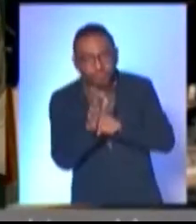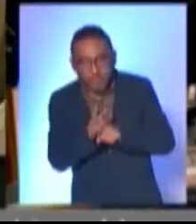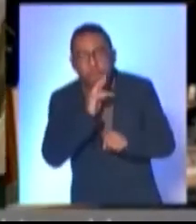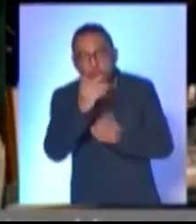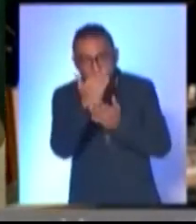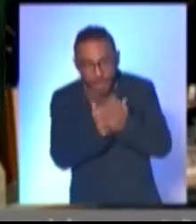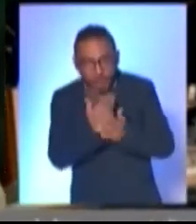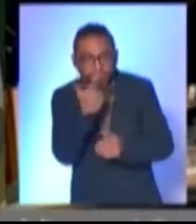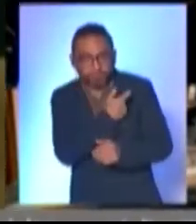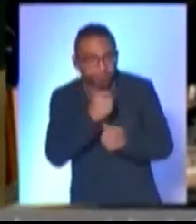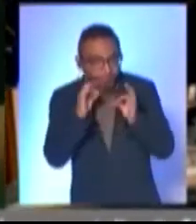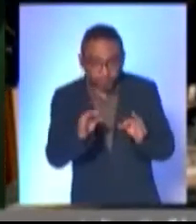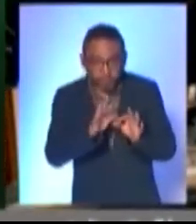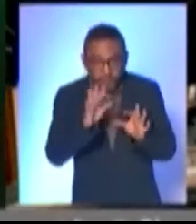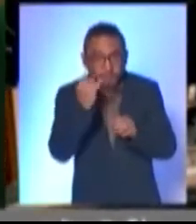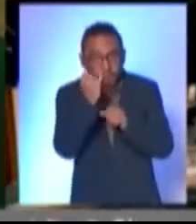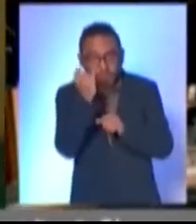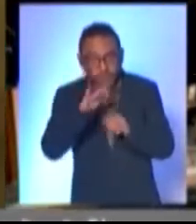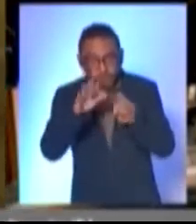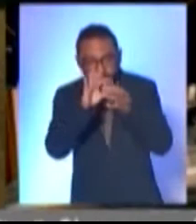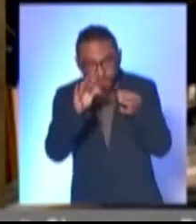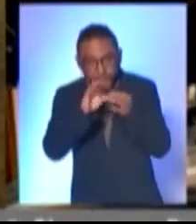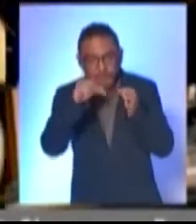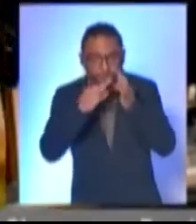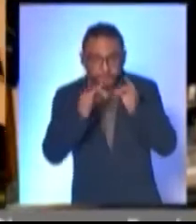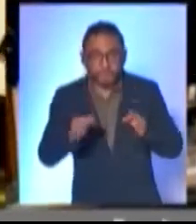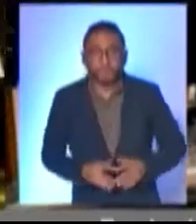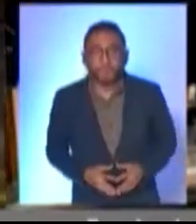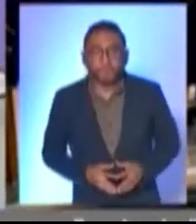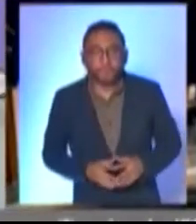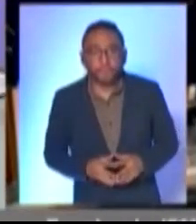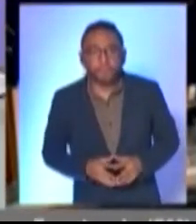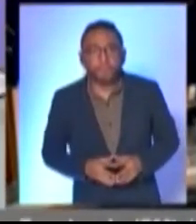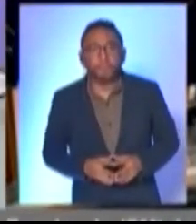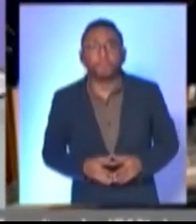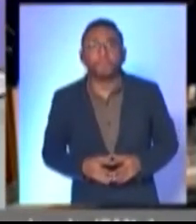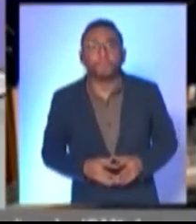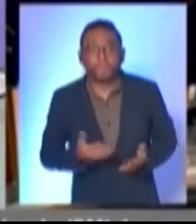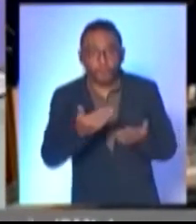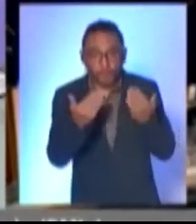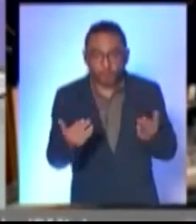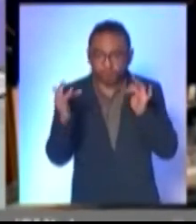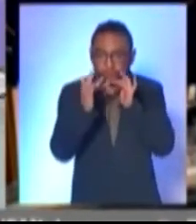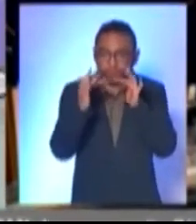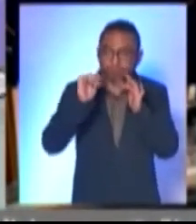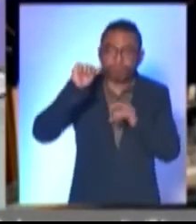Con imágenes de Juan Carlos Contreras, reportó Mayra Hurtado. Y nos enlazamos en este momento